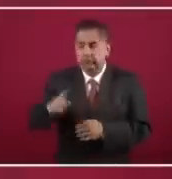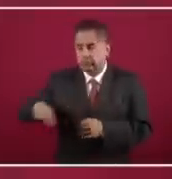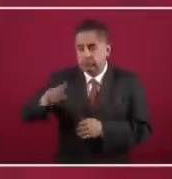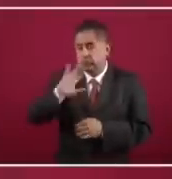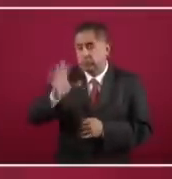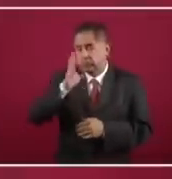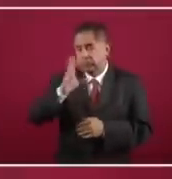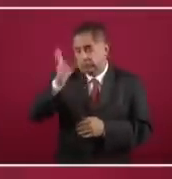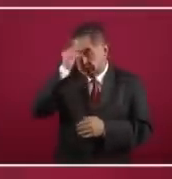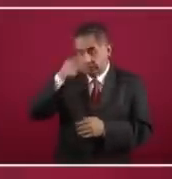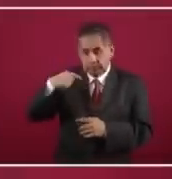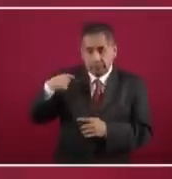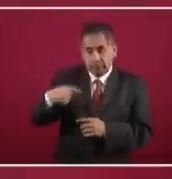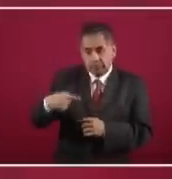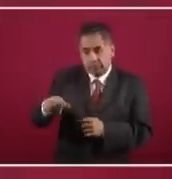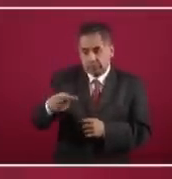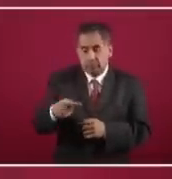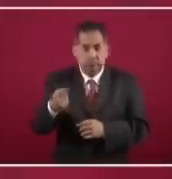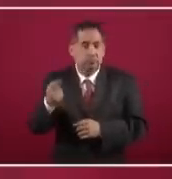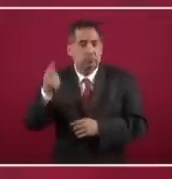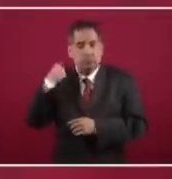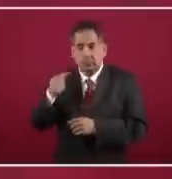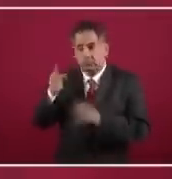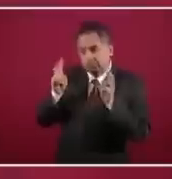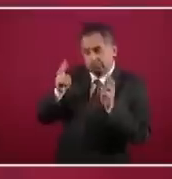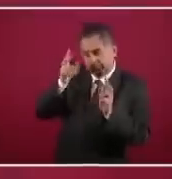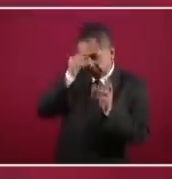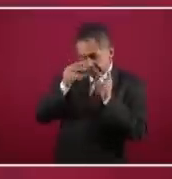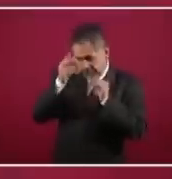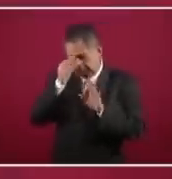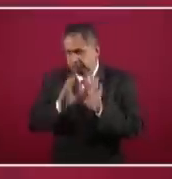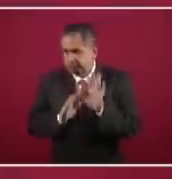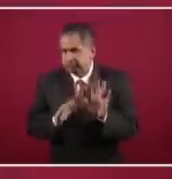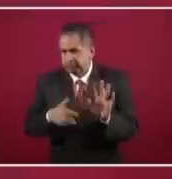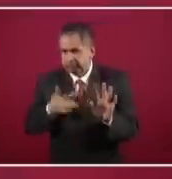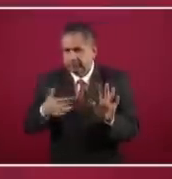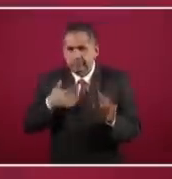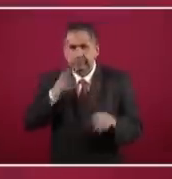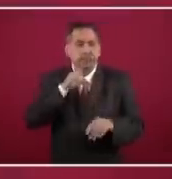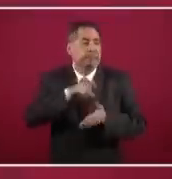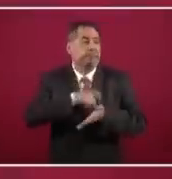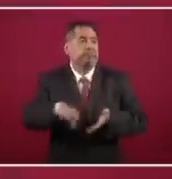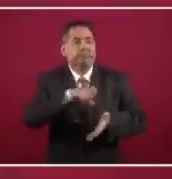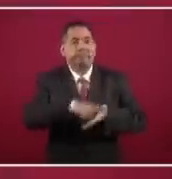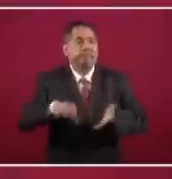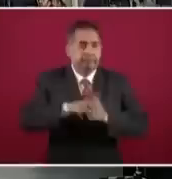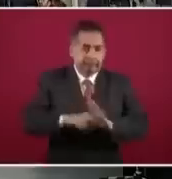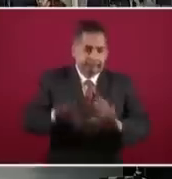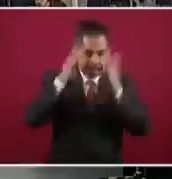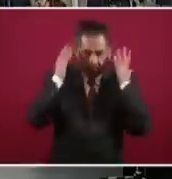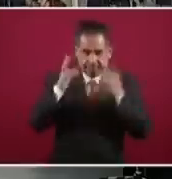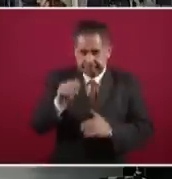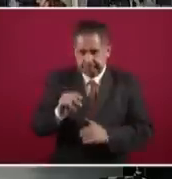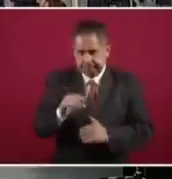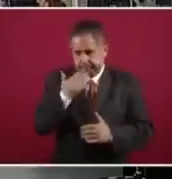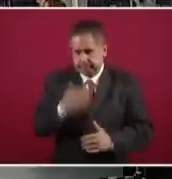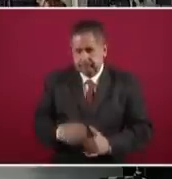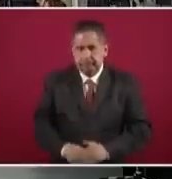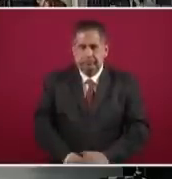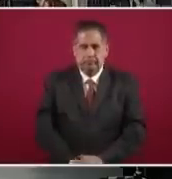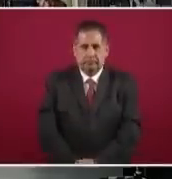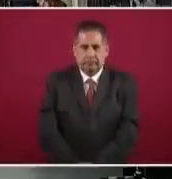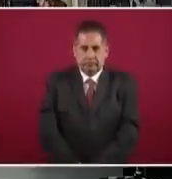aprendido con las primeras ediciones del programa a evitar el sobreendeudamiento. Muchas gracias.